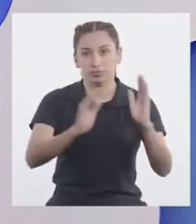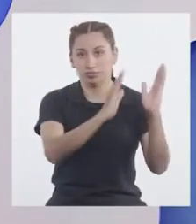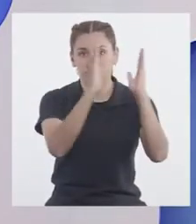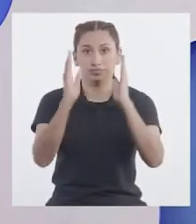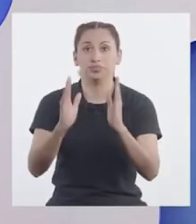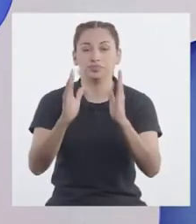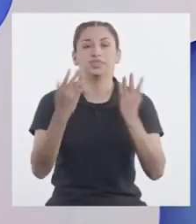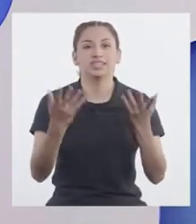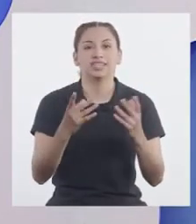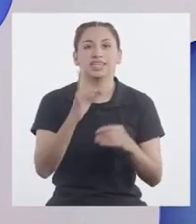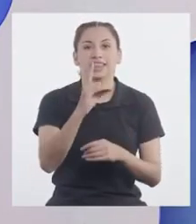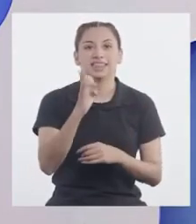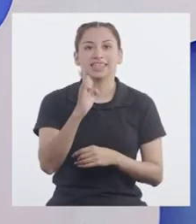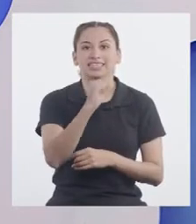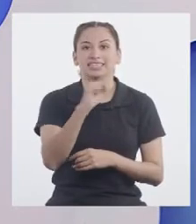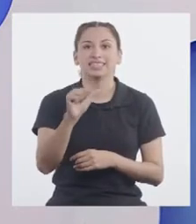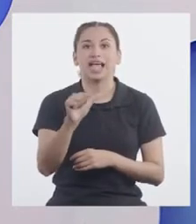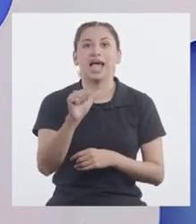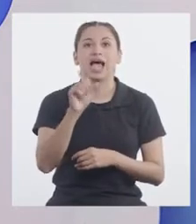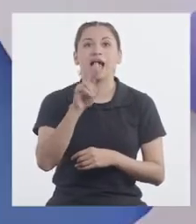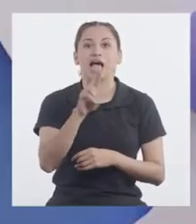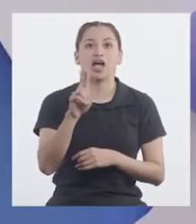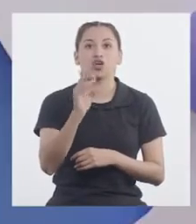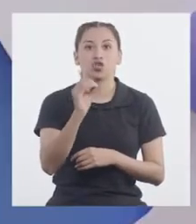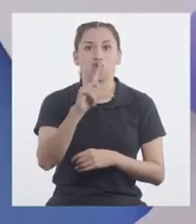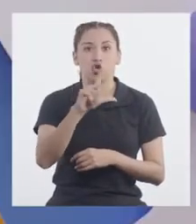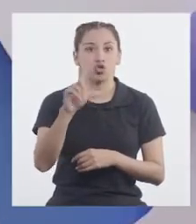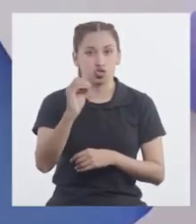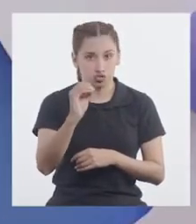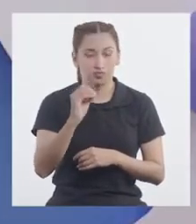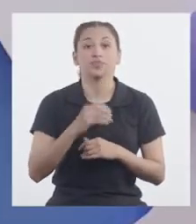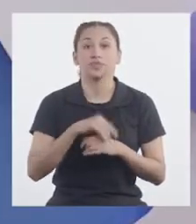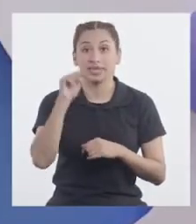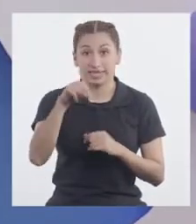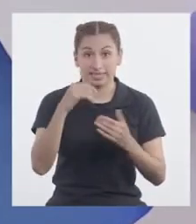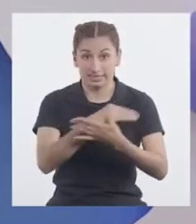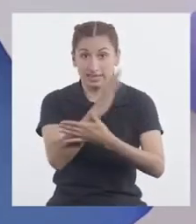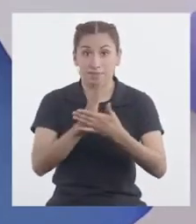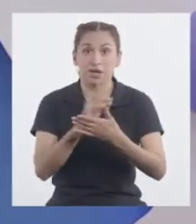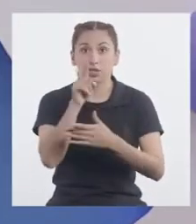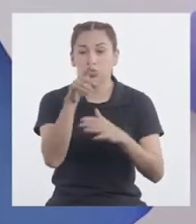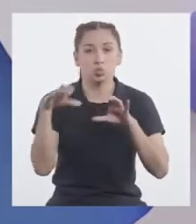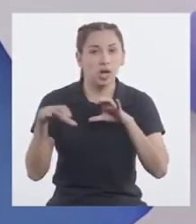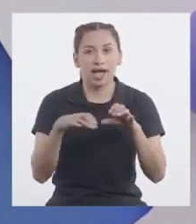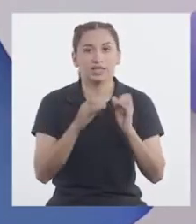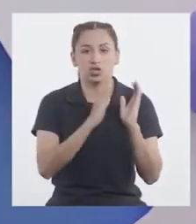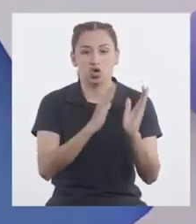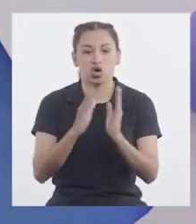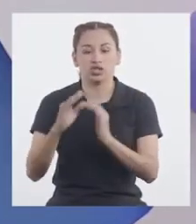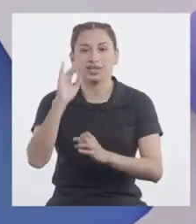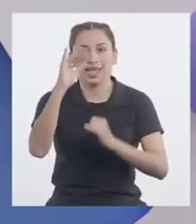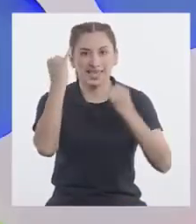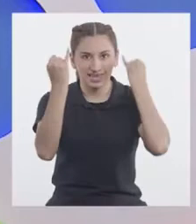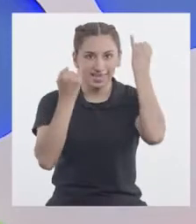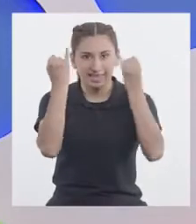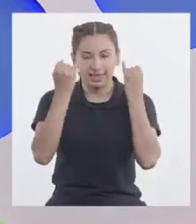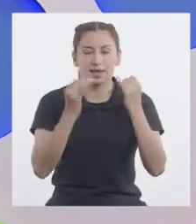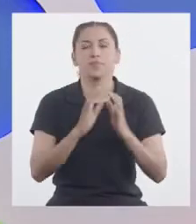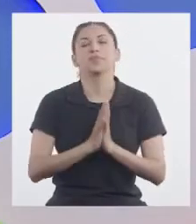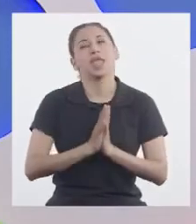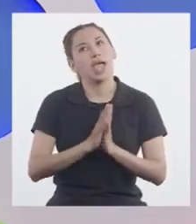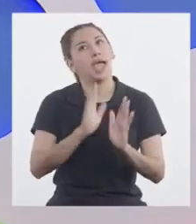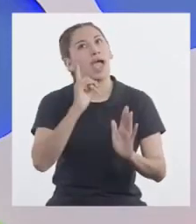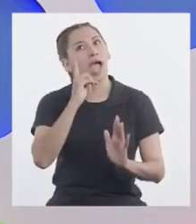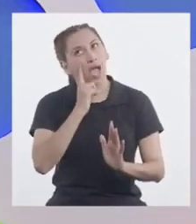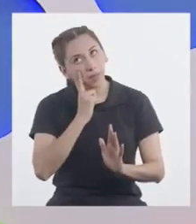de la estructura, el desarrollo. Para esta parte debemos organizar y desarrollar nuestras ideas. A